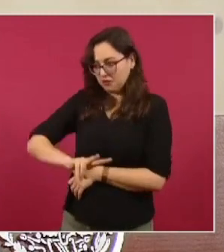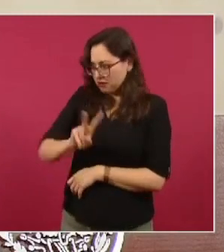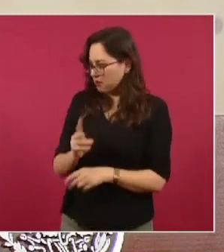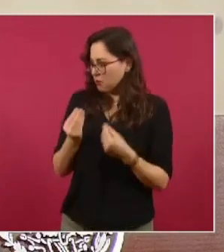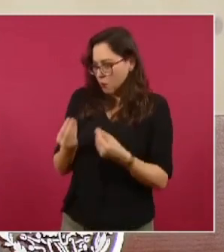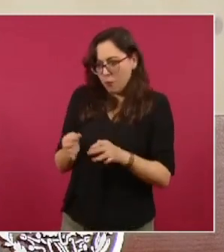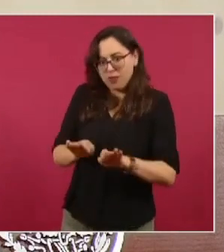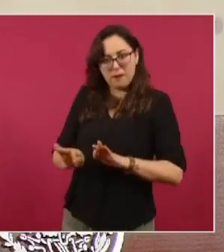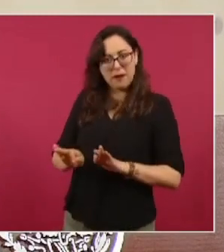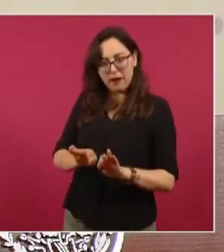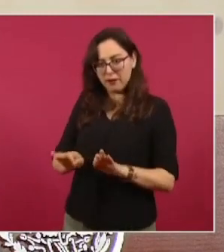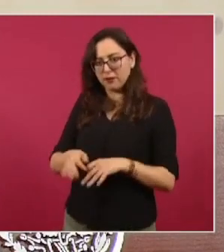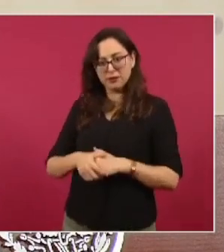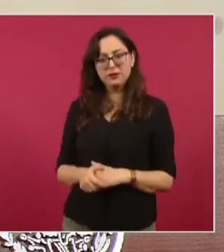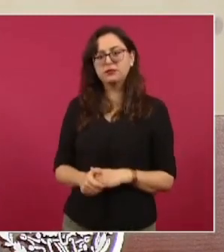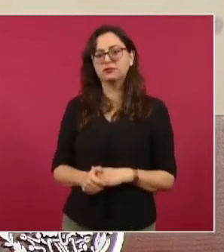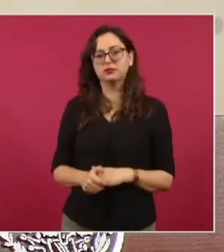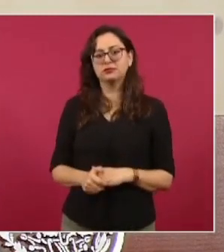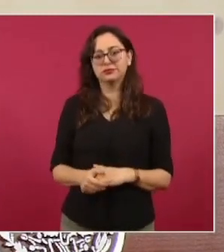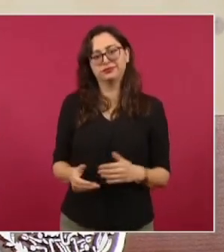pues